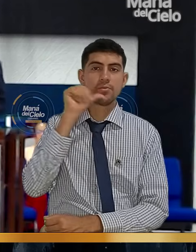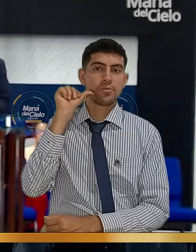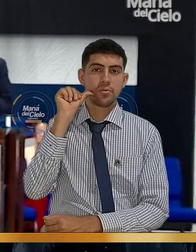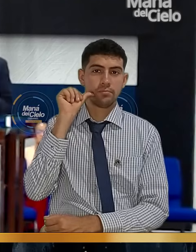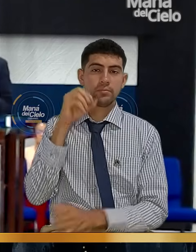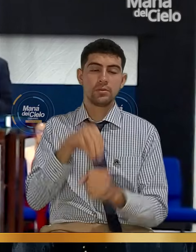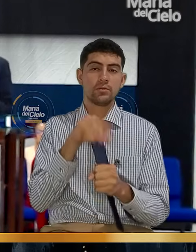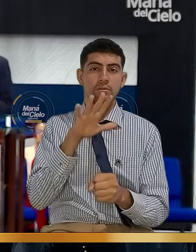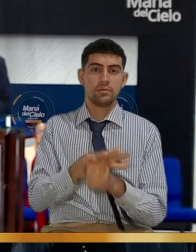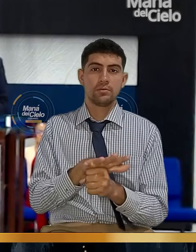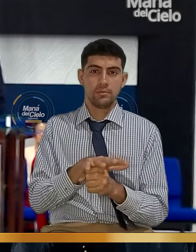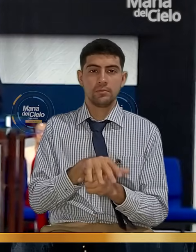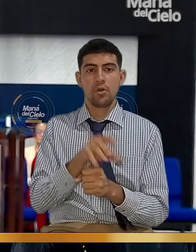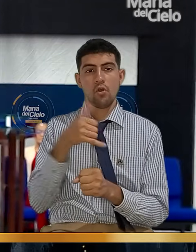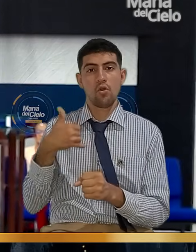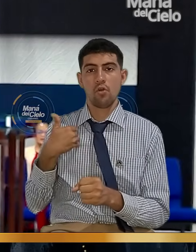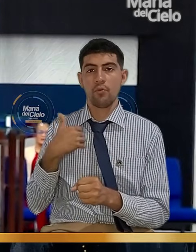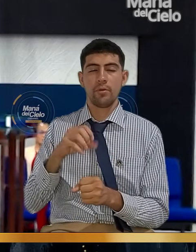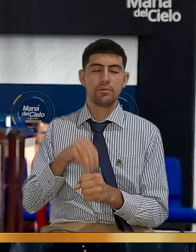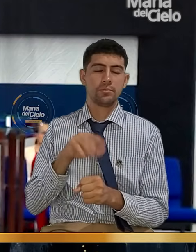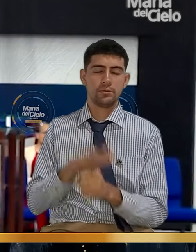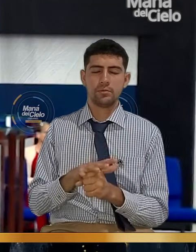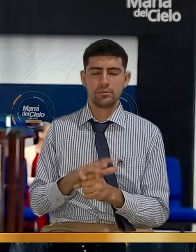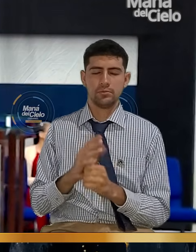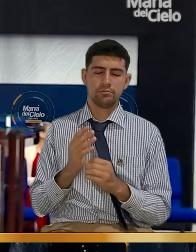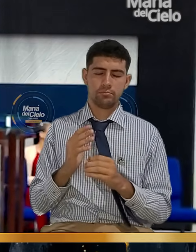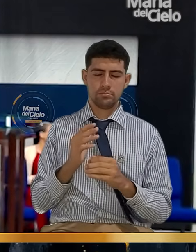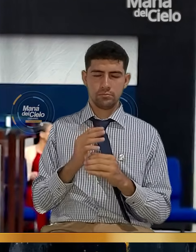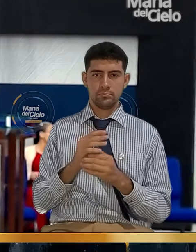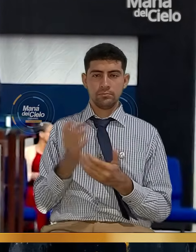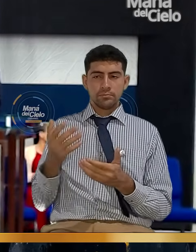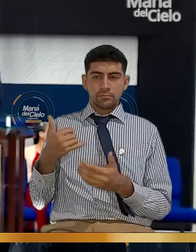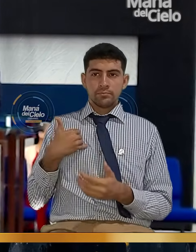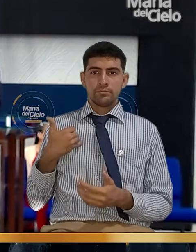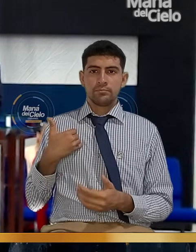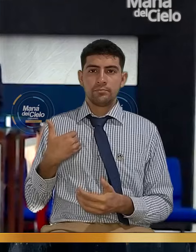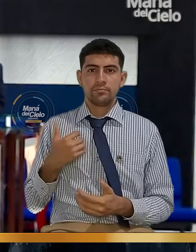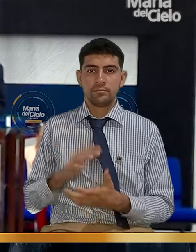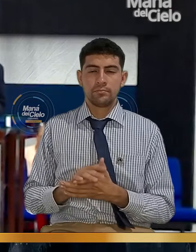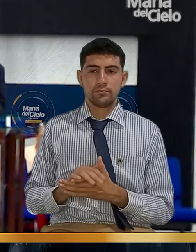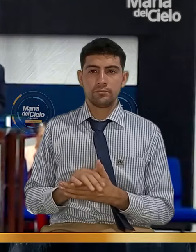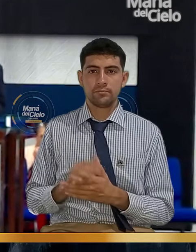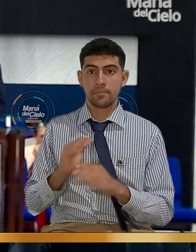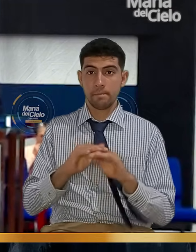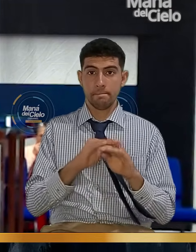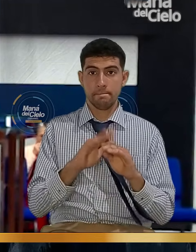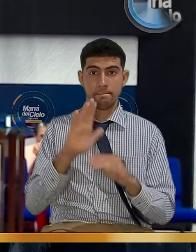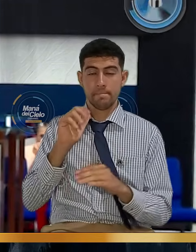ayuno distrital aquí, o en la zona. Este programa es con los jóvenes del